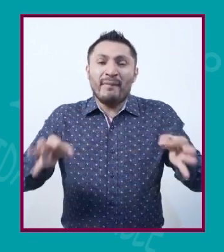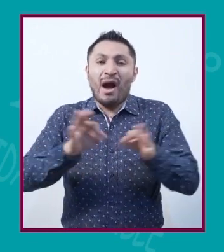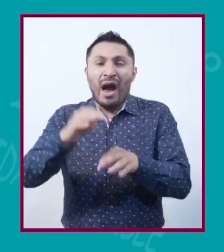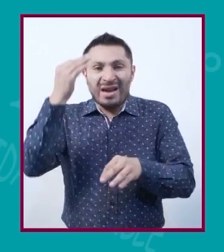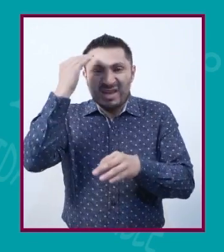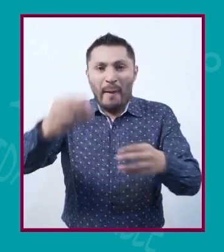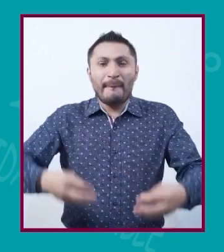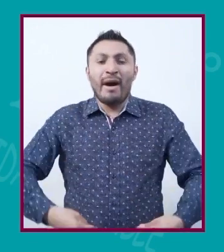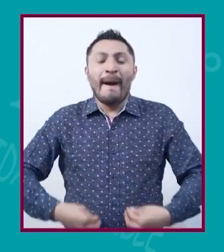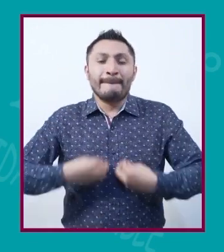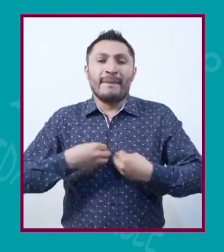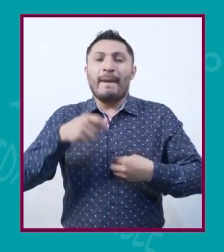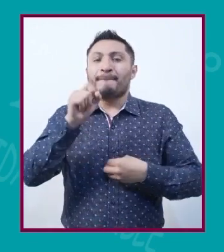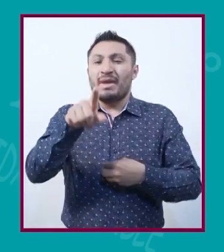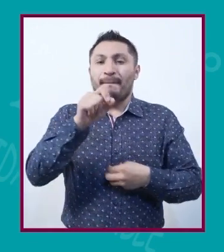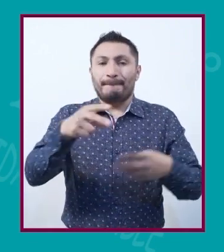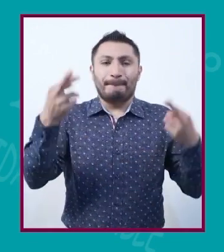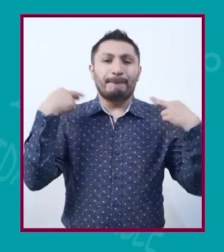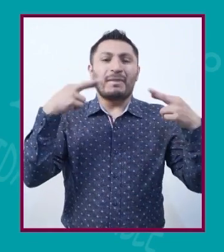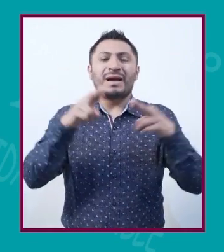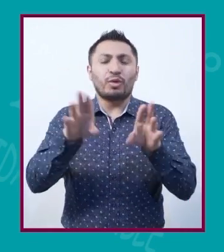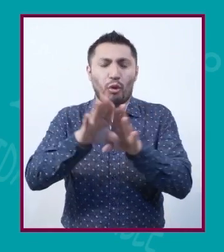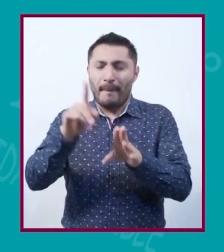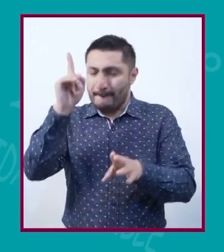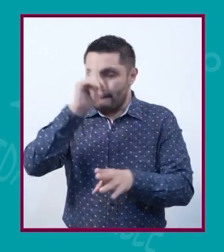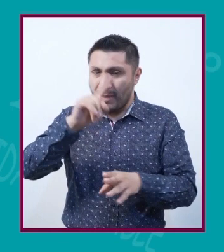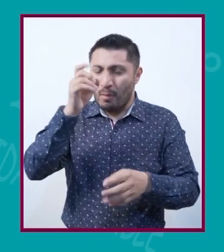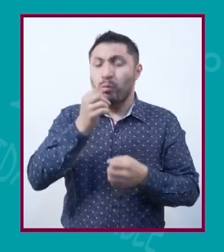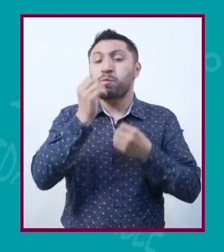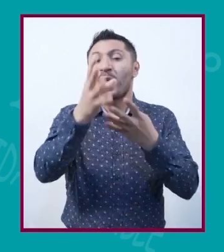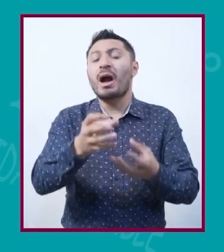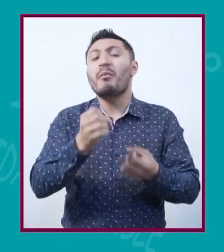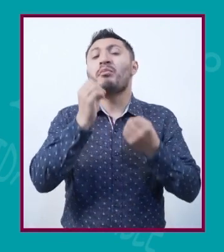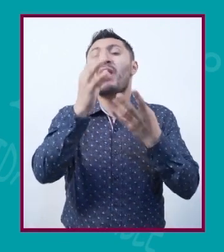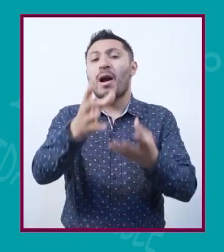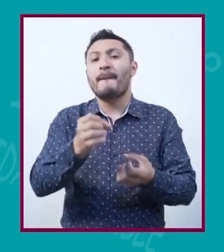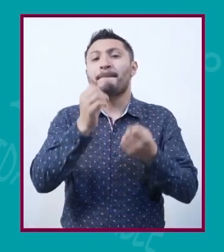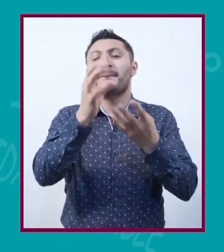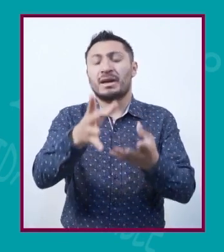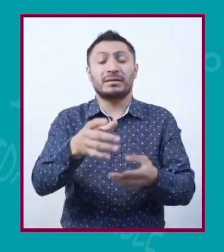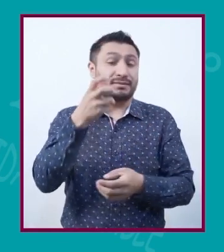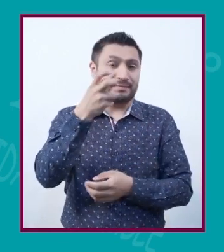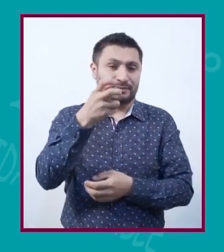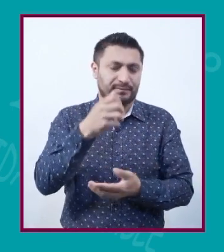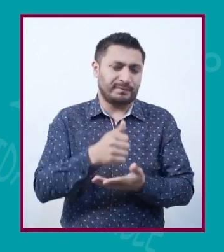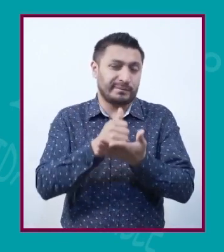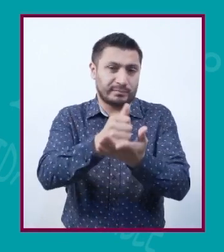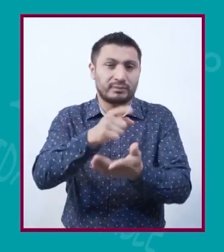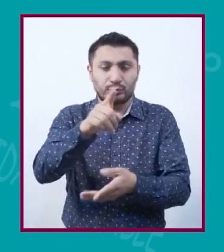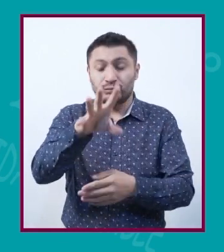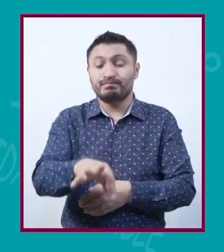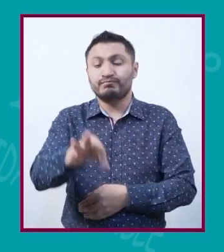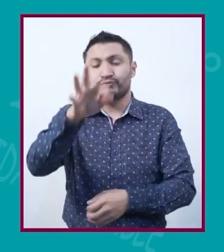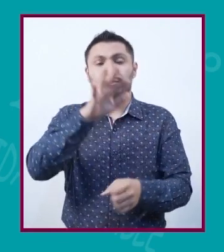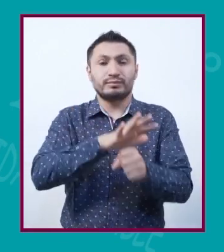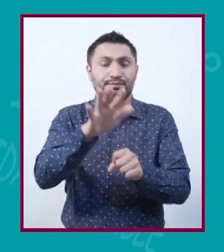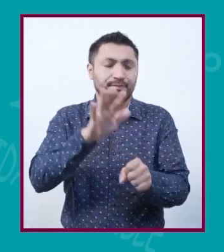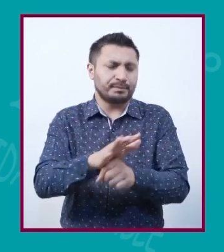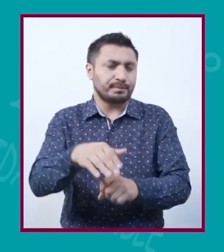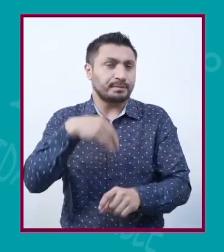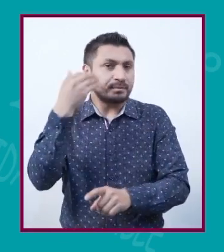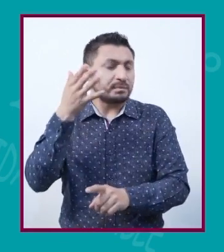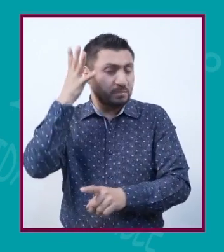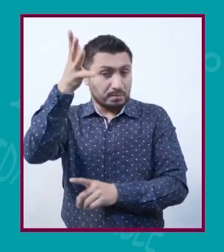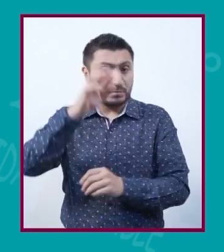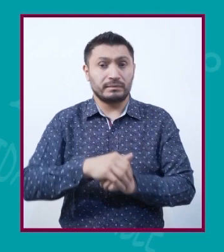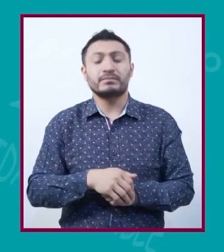Y pues también los maestros que te cruzan, los consejos que te dan y todo eso es lo que nos ayuda a elegir qué queremos ser. Y pues en